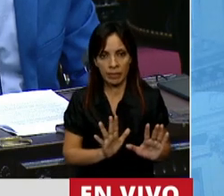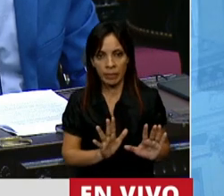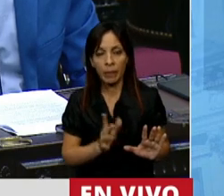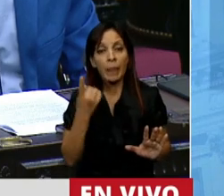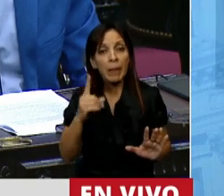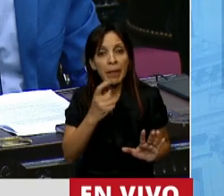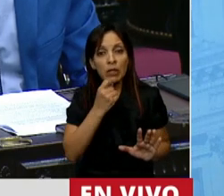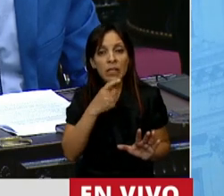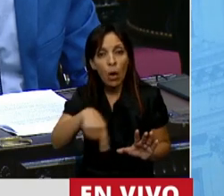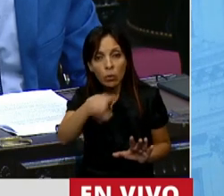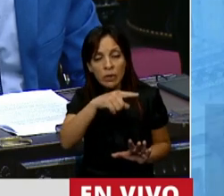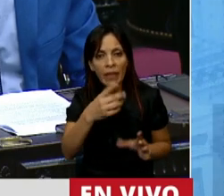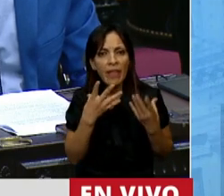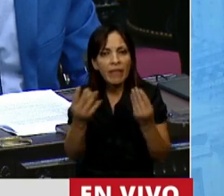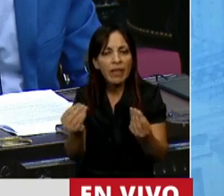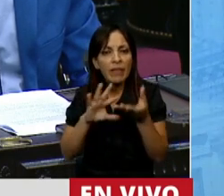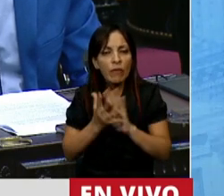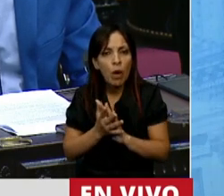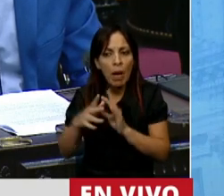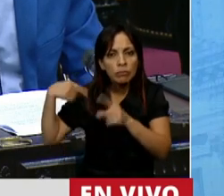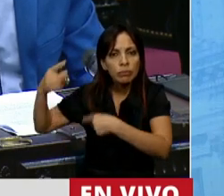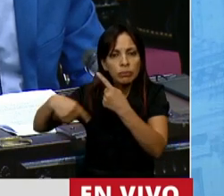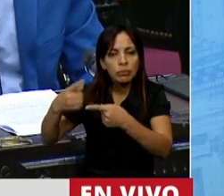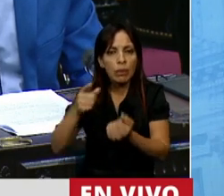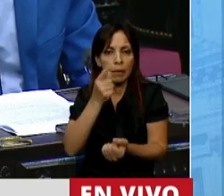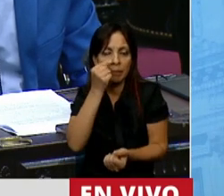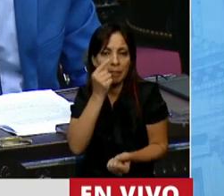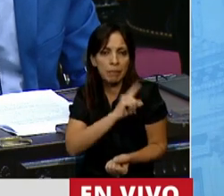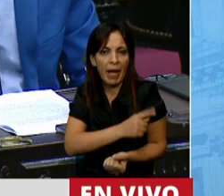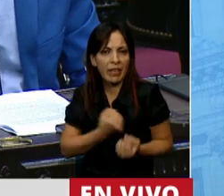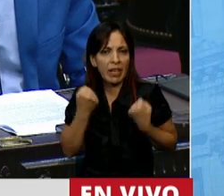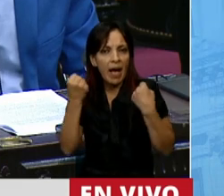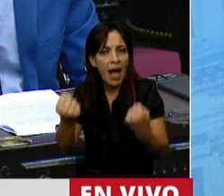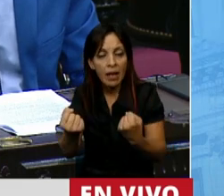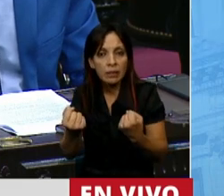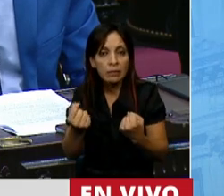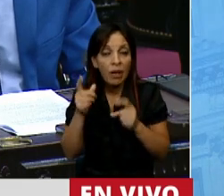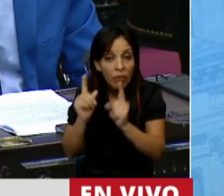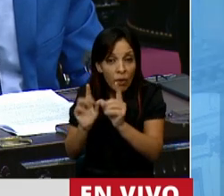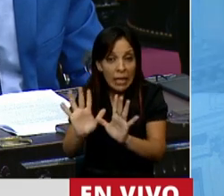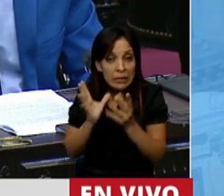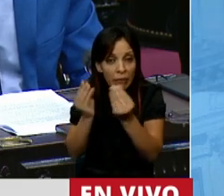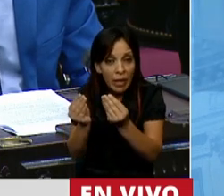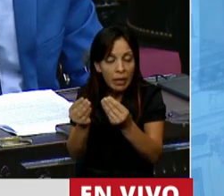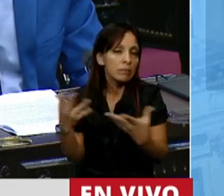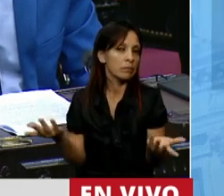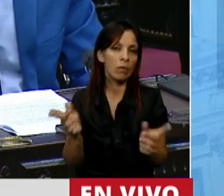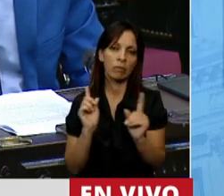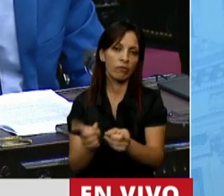siguen defendiendo estructuras patriarcales, lo único que hacen es aportar a que esto siga